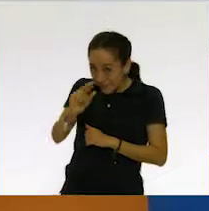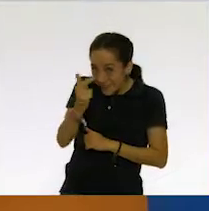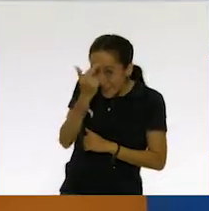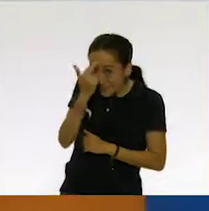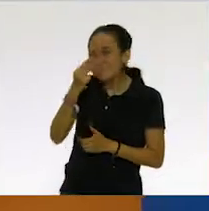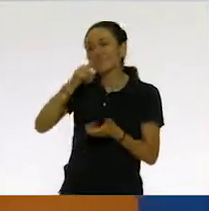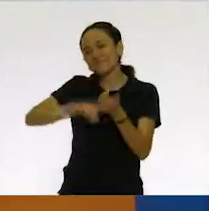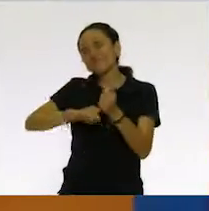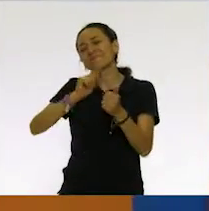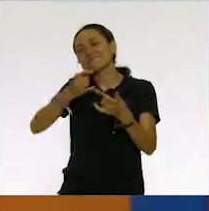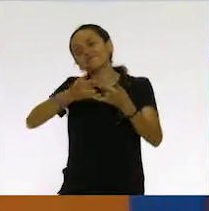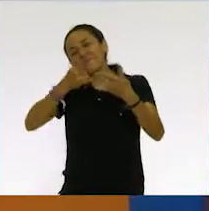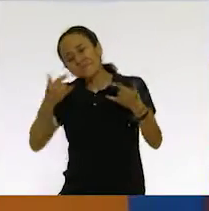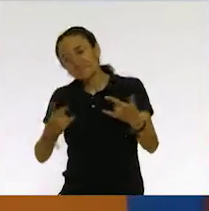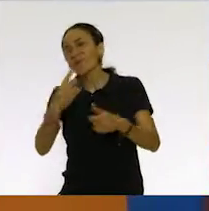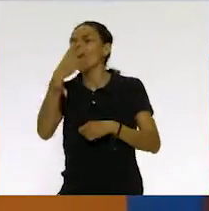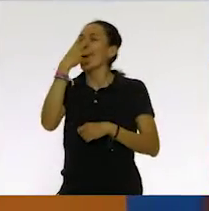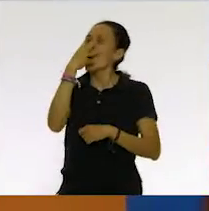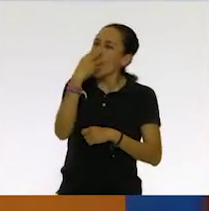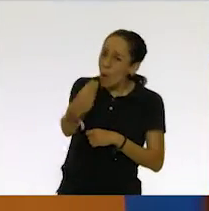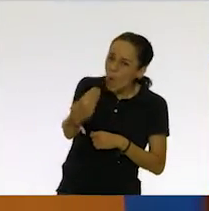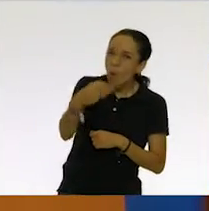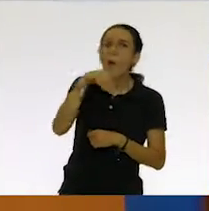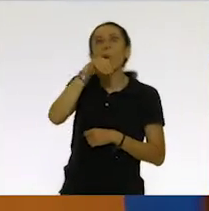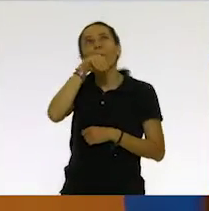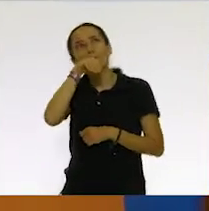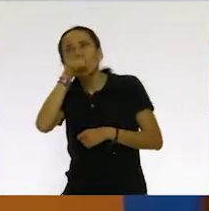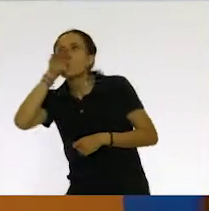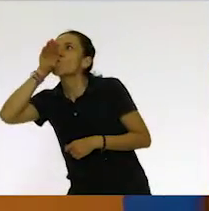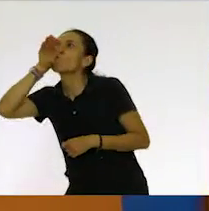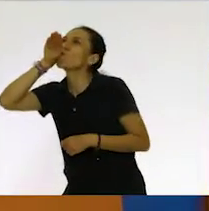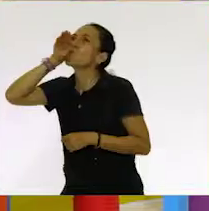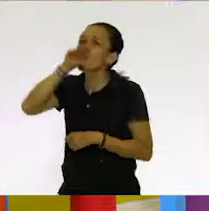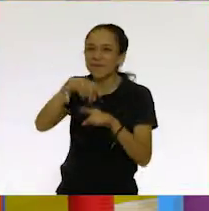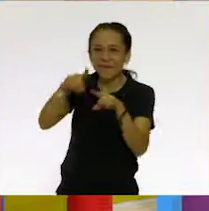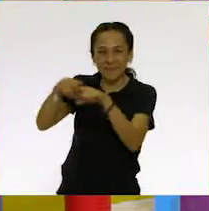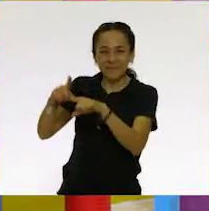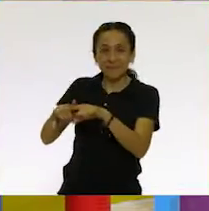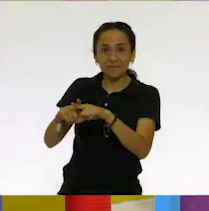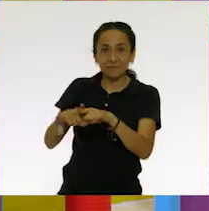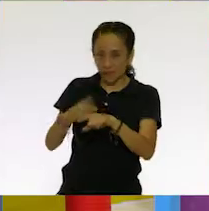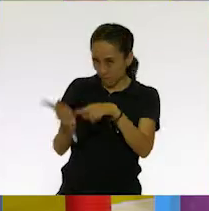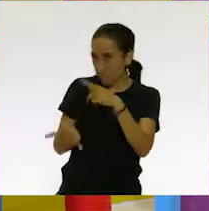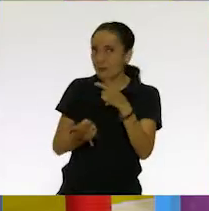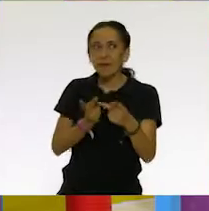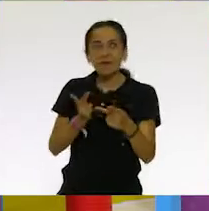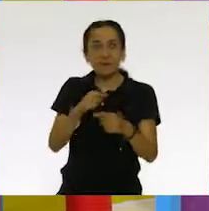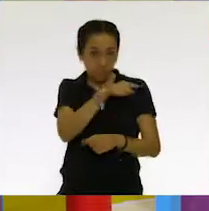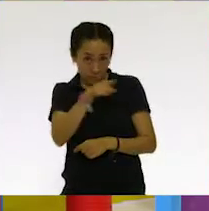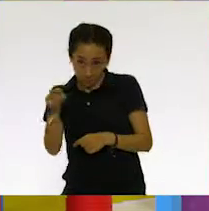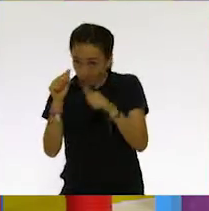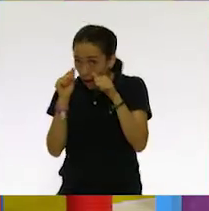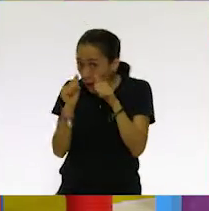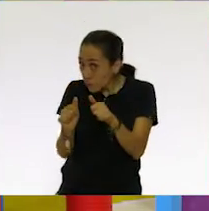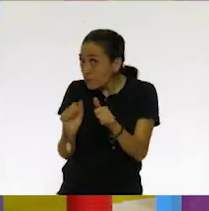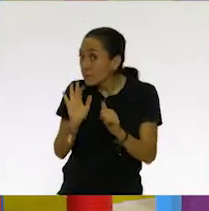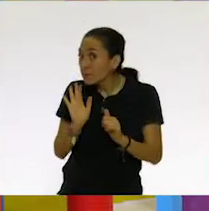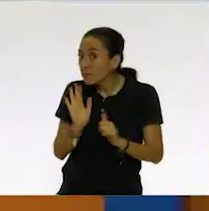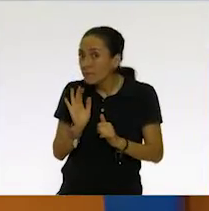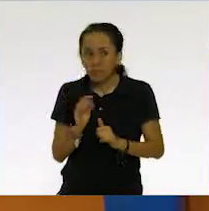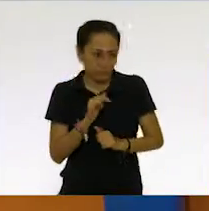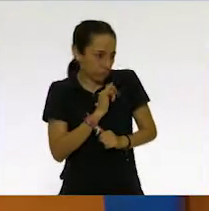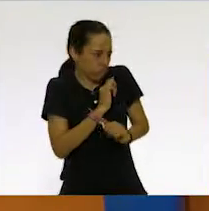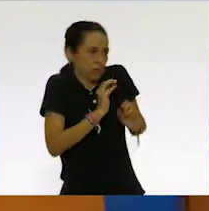parece si hacemos unas preguntas? ¿Estuvieron muy atentas y atentos? ¡Ay, sí! Por supuesto, ¿verdad? Que sí, ¿verdad? Bueno,